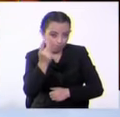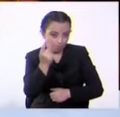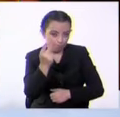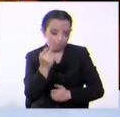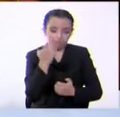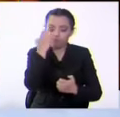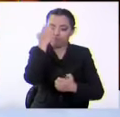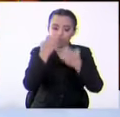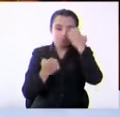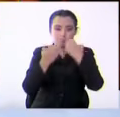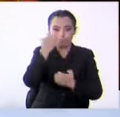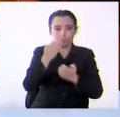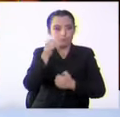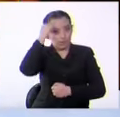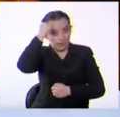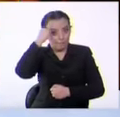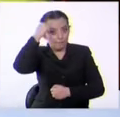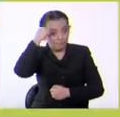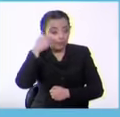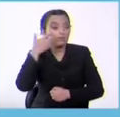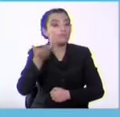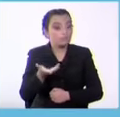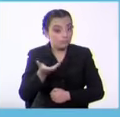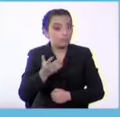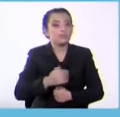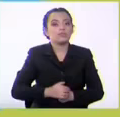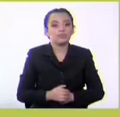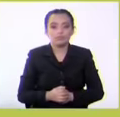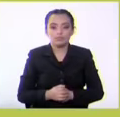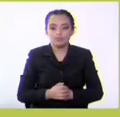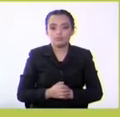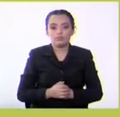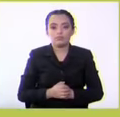has aprendido. Veamos.